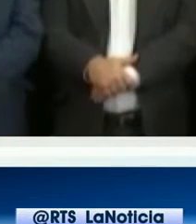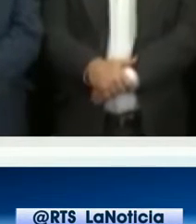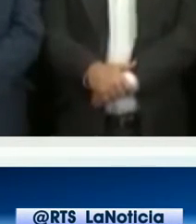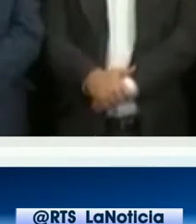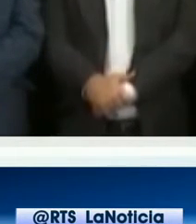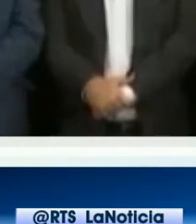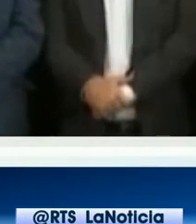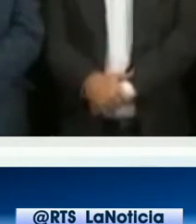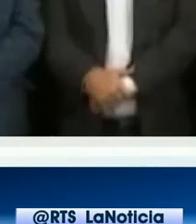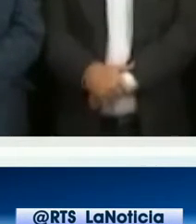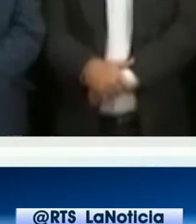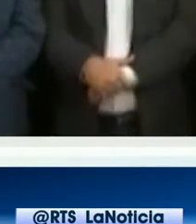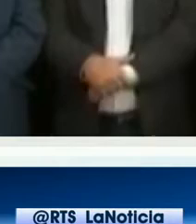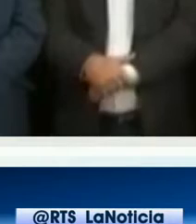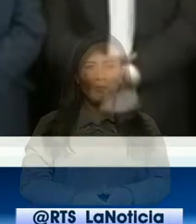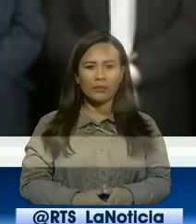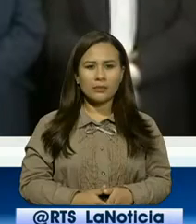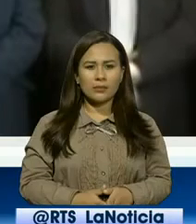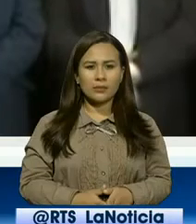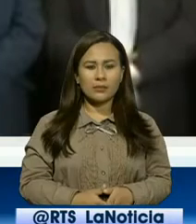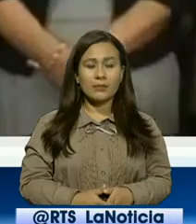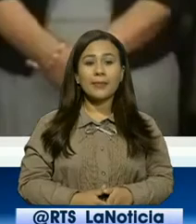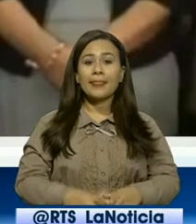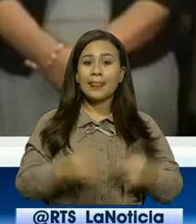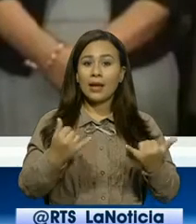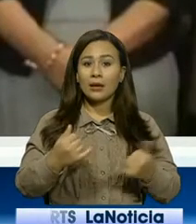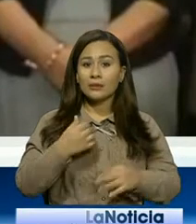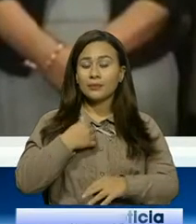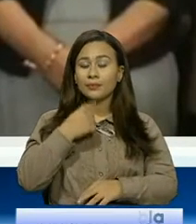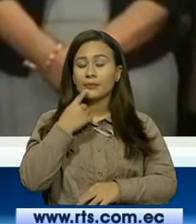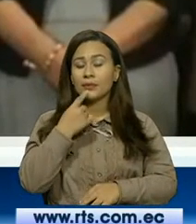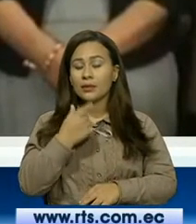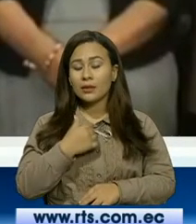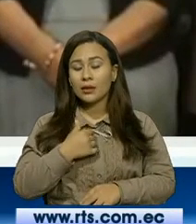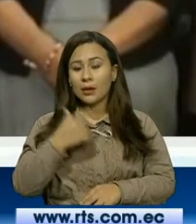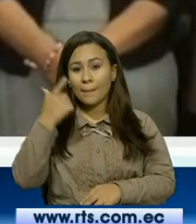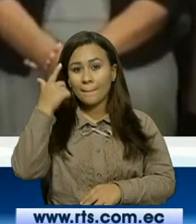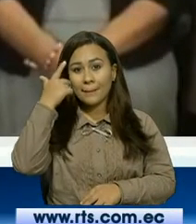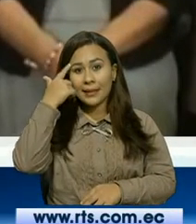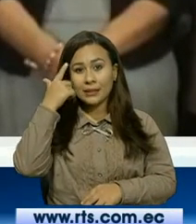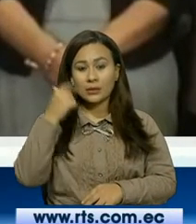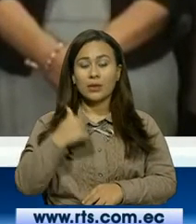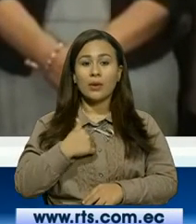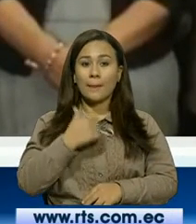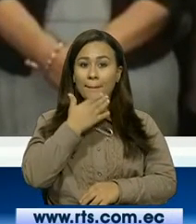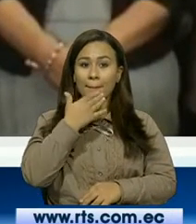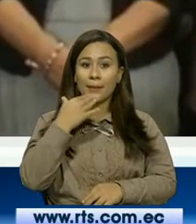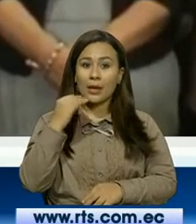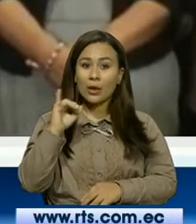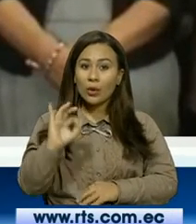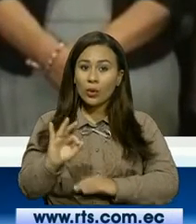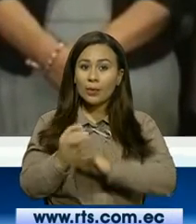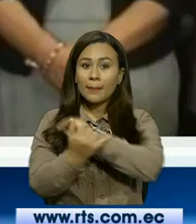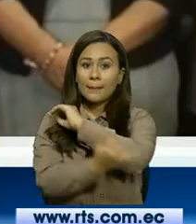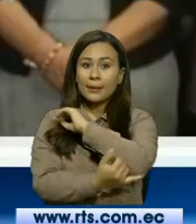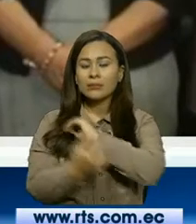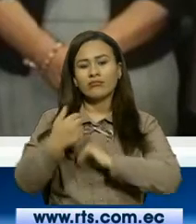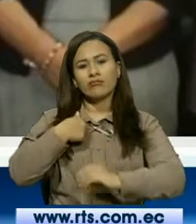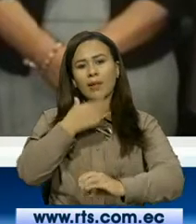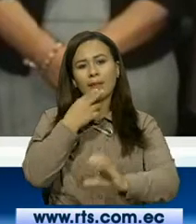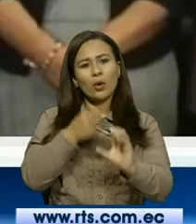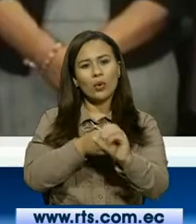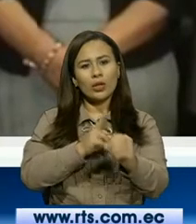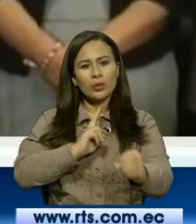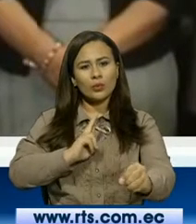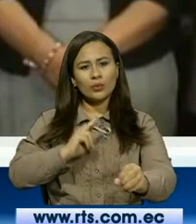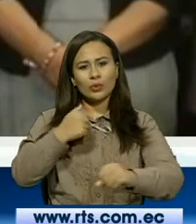actos en los que no he participado, pienso que lo mejor para el país es que yo renuncie